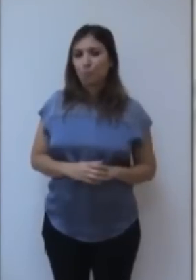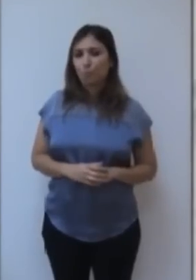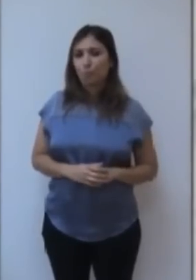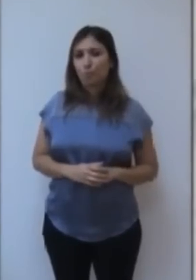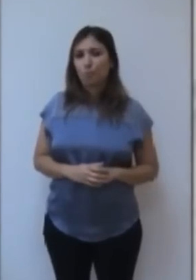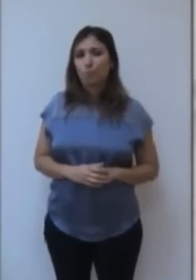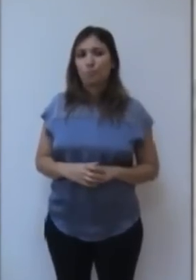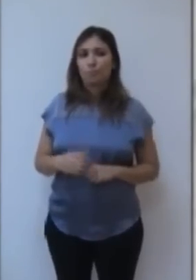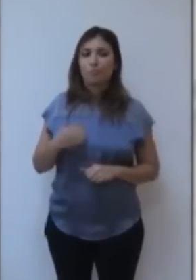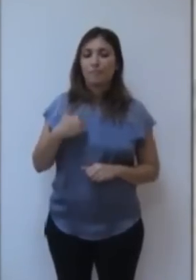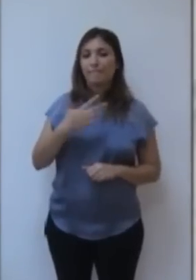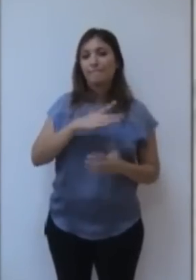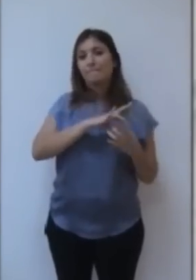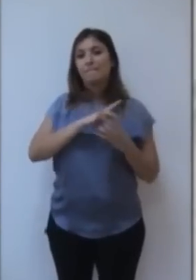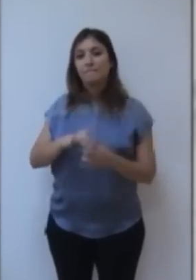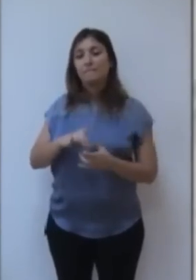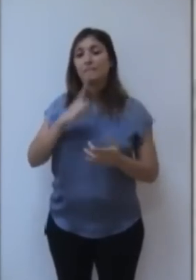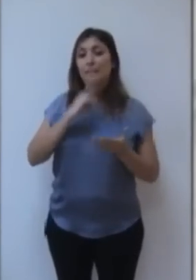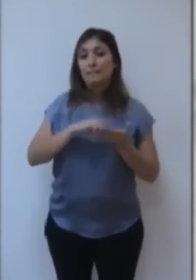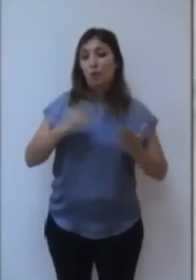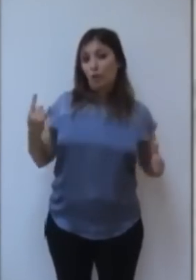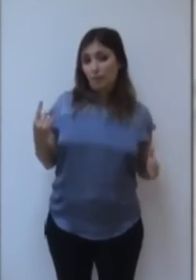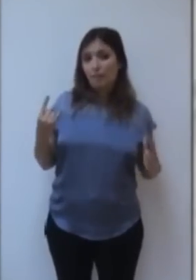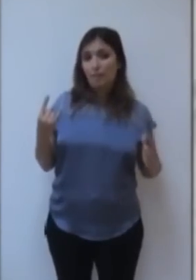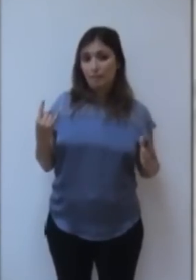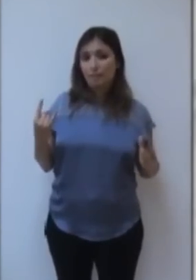y ahí también me gustaría ligarlo con la tecnología,